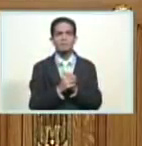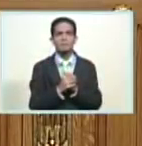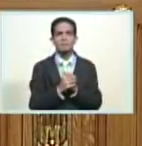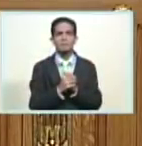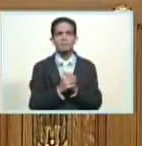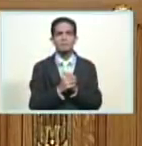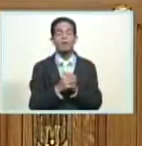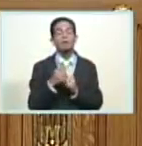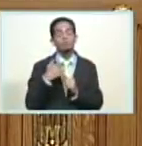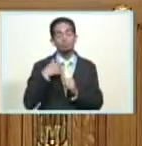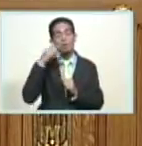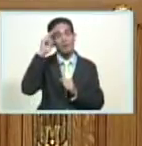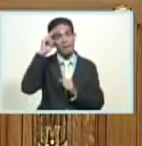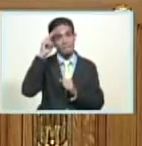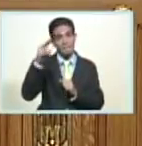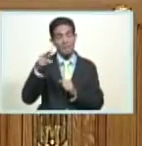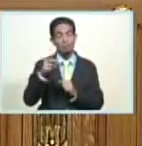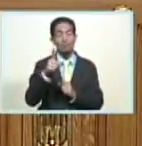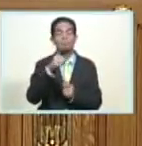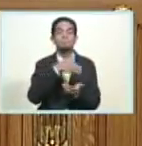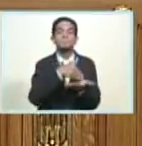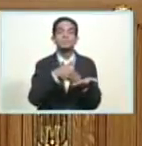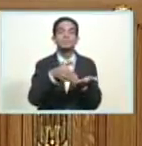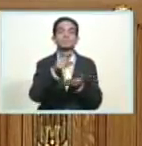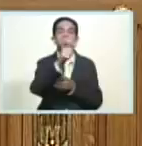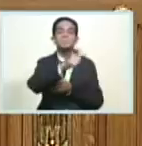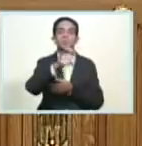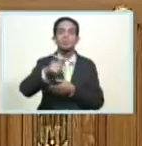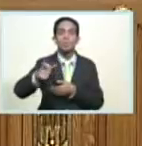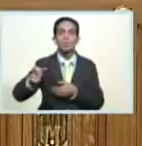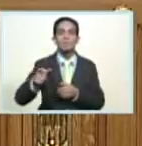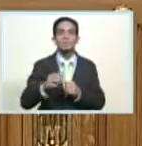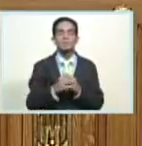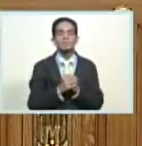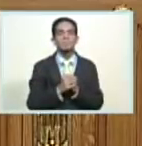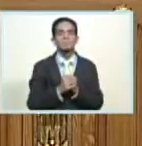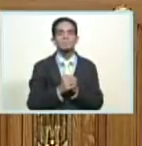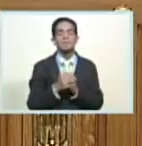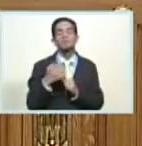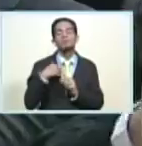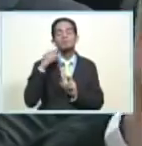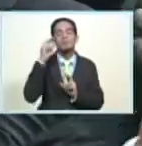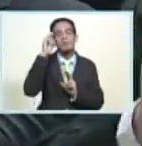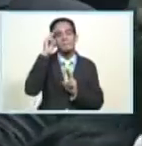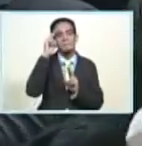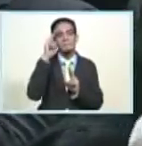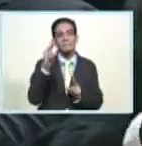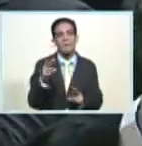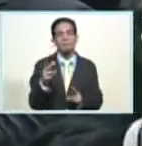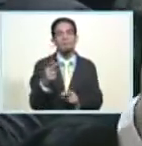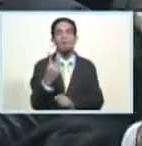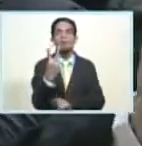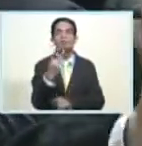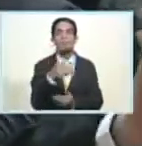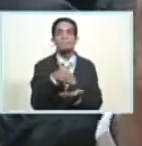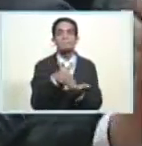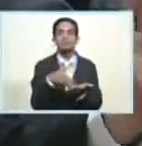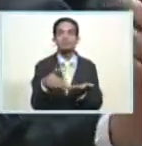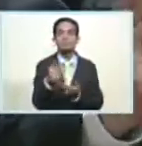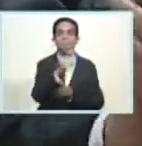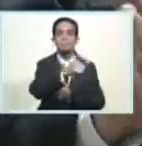Pregunto yo. Yo respeto al 1 millón de votantes de Javier Bertucci, lo respeto. Y respeto a los 2 millones de